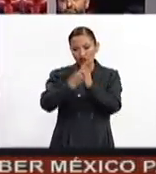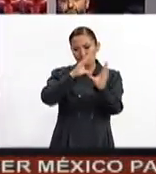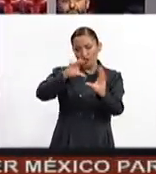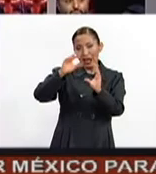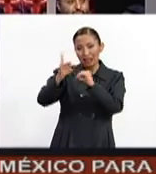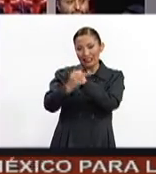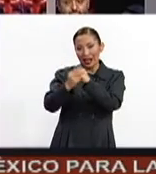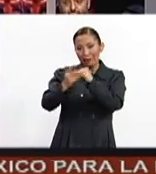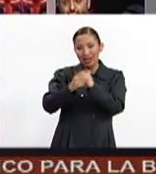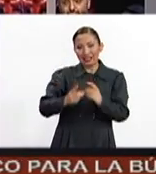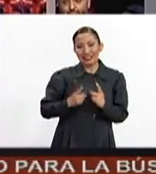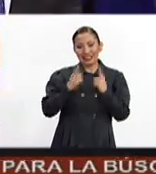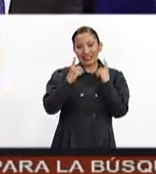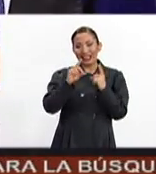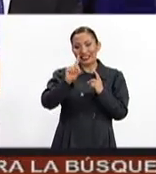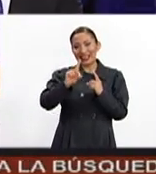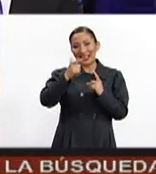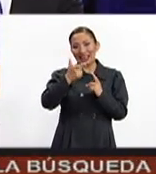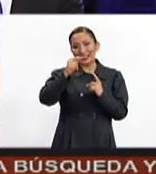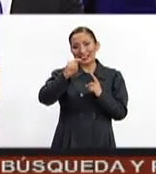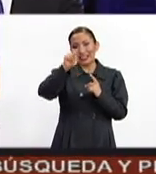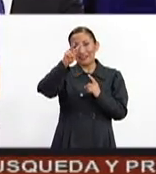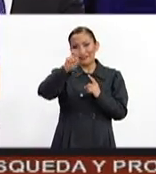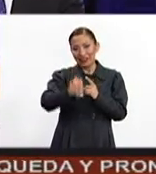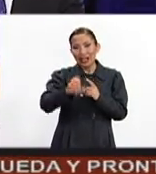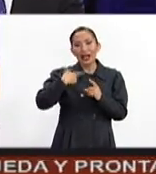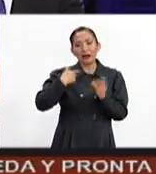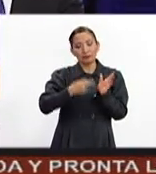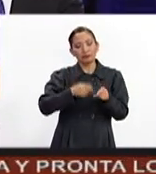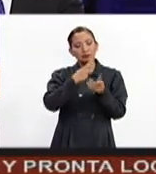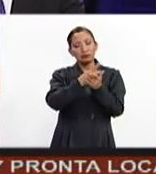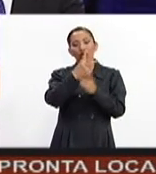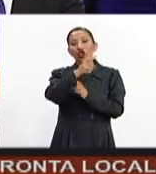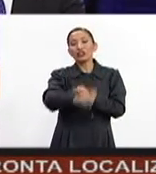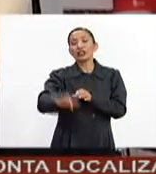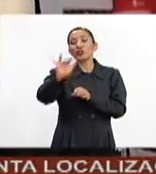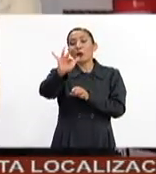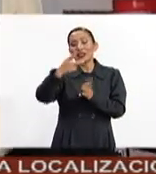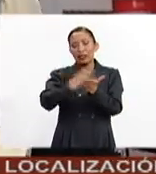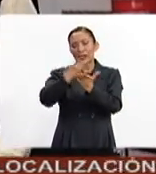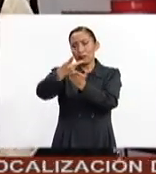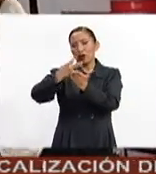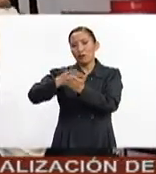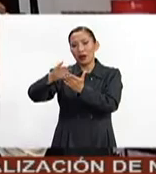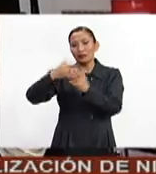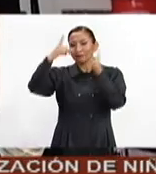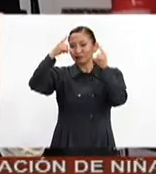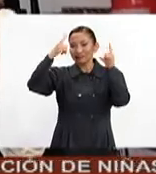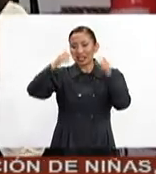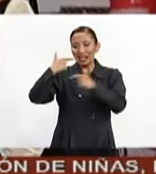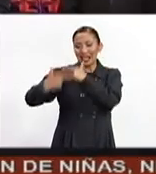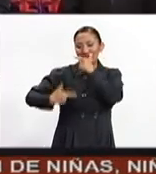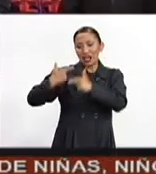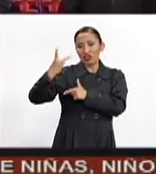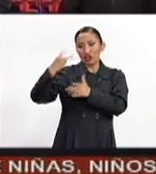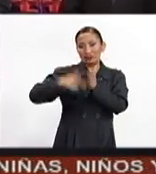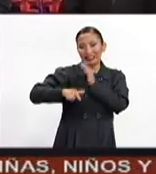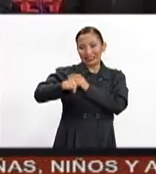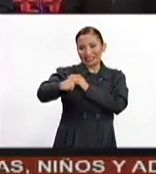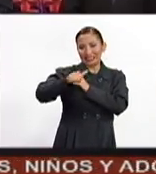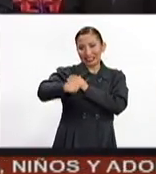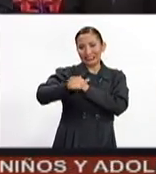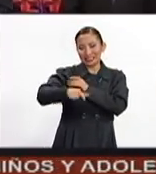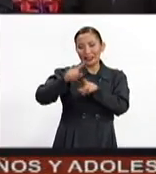Capacitación Televisiva de la Dirección General de Televisión Educativa entregó más de 250 diplomas a los egresados de la generación